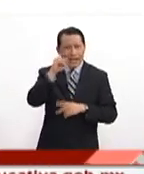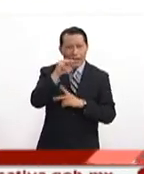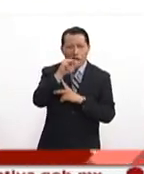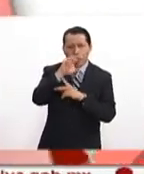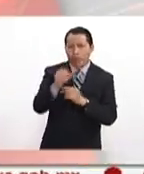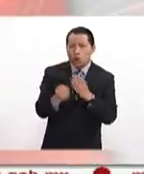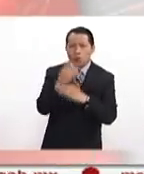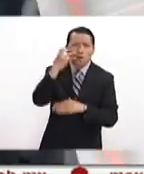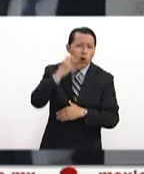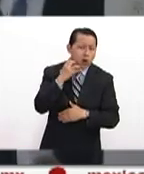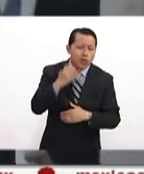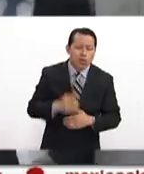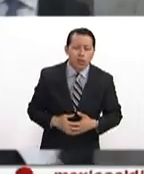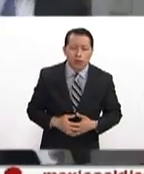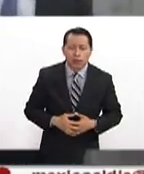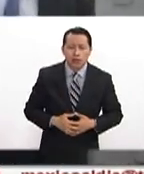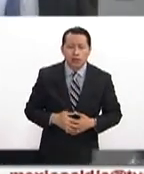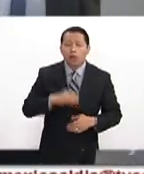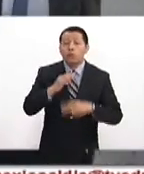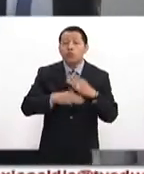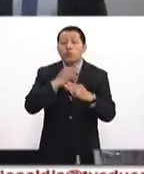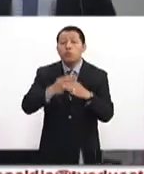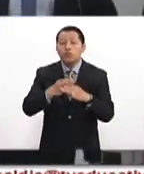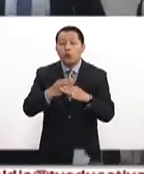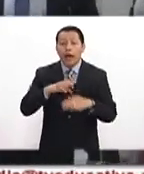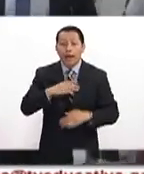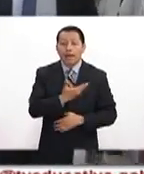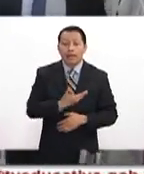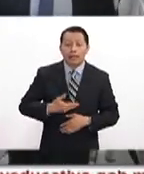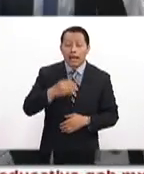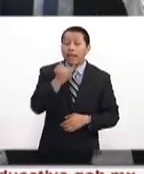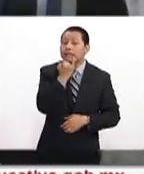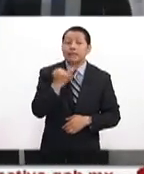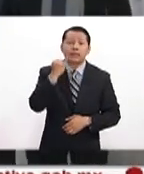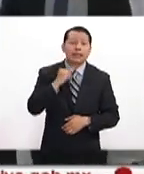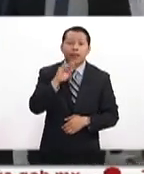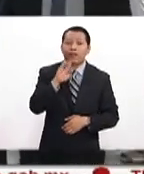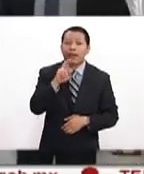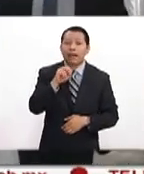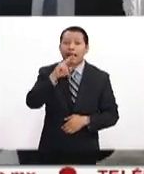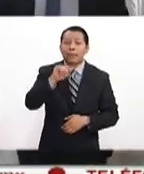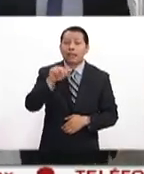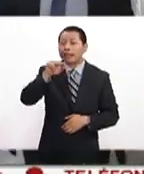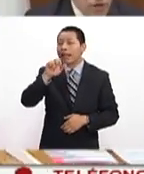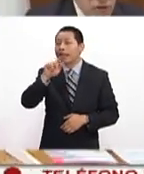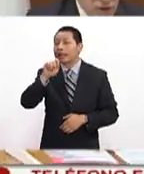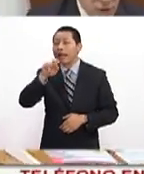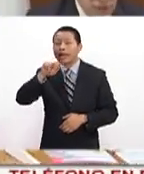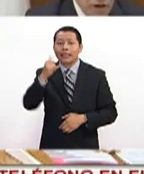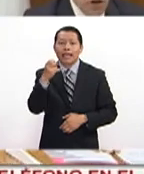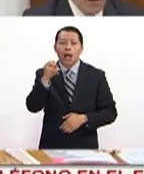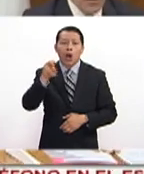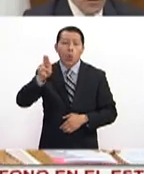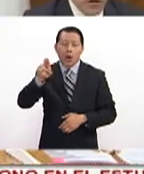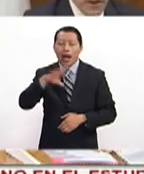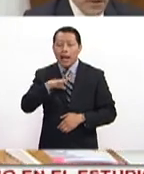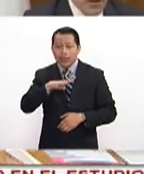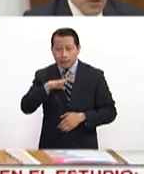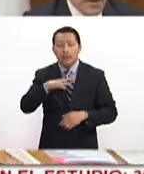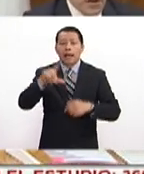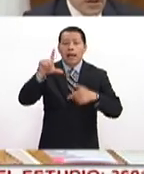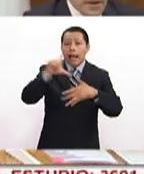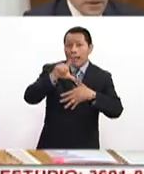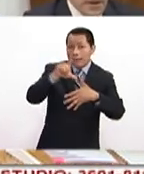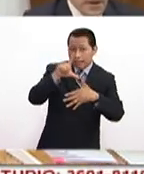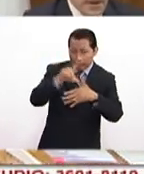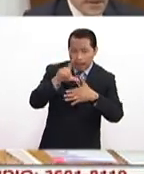León. En el mundo, el primer ministro de Israel, Benjamín Netanyahu, emprendió una gira diplomática por América